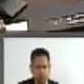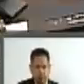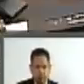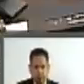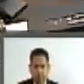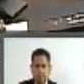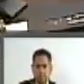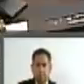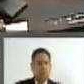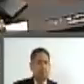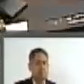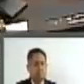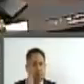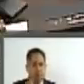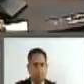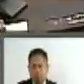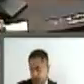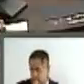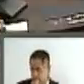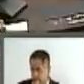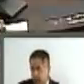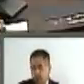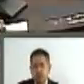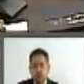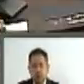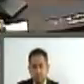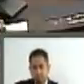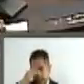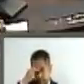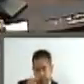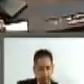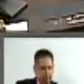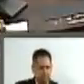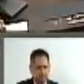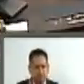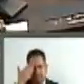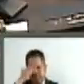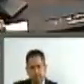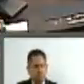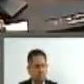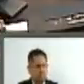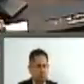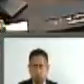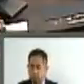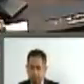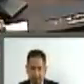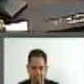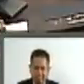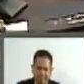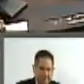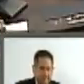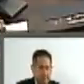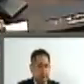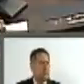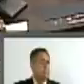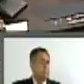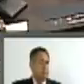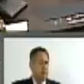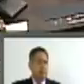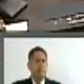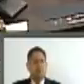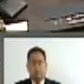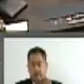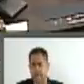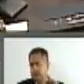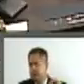países. Al mismo tiempo, en México sabemos que un pilar central de la política exterior canadiense en las Américas